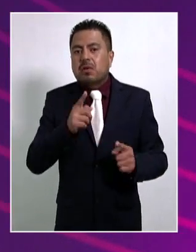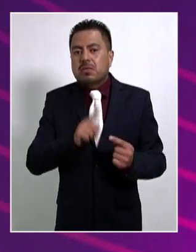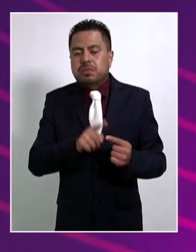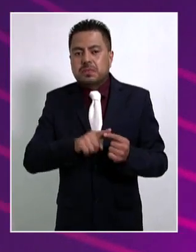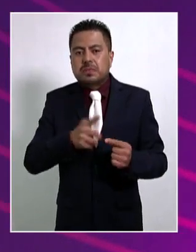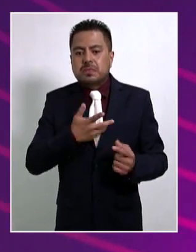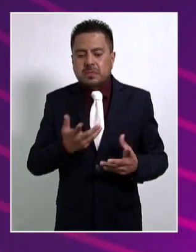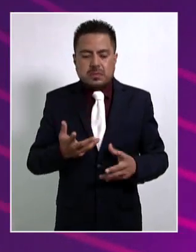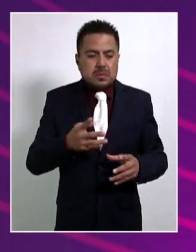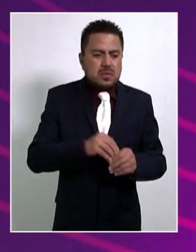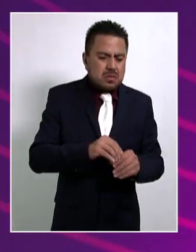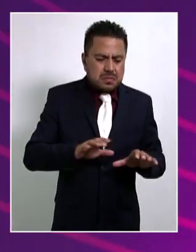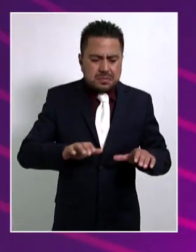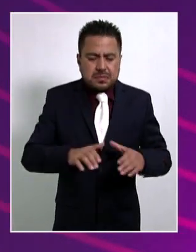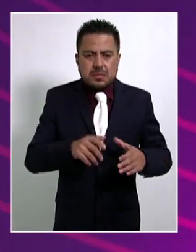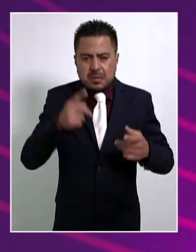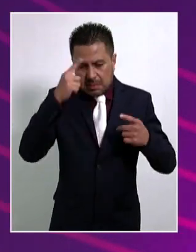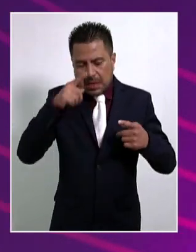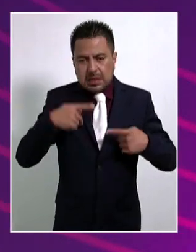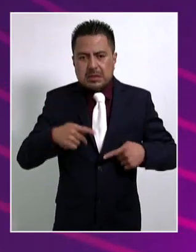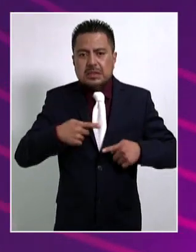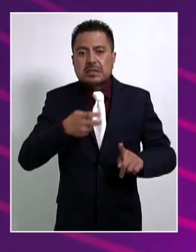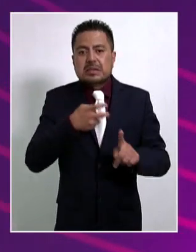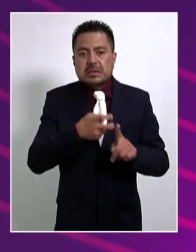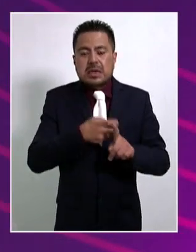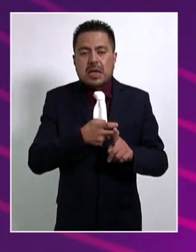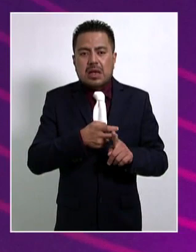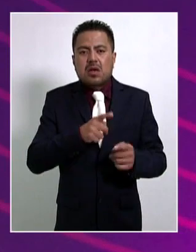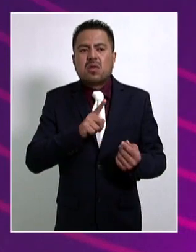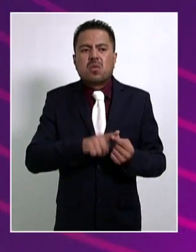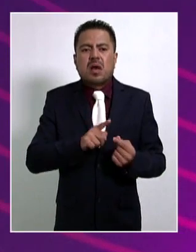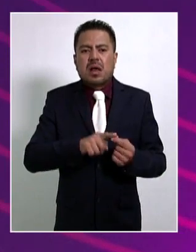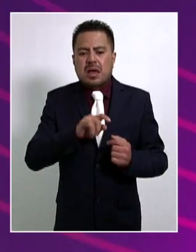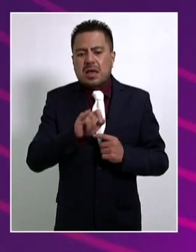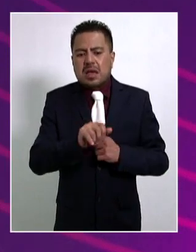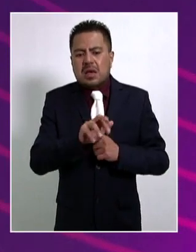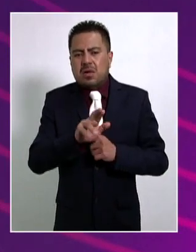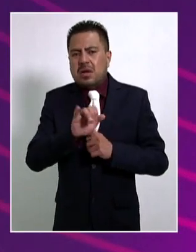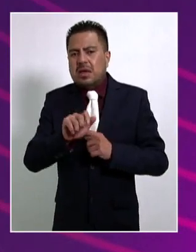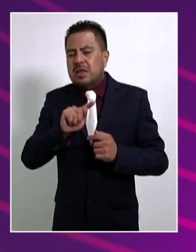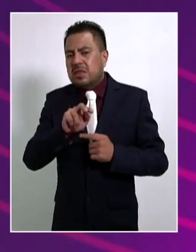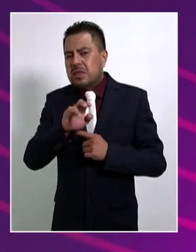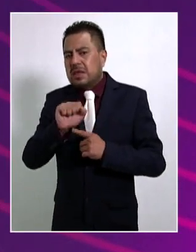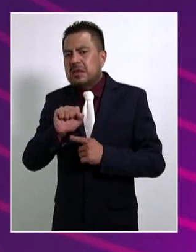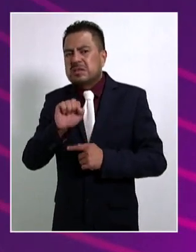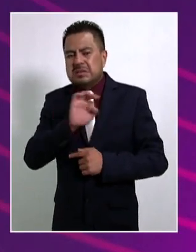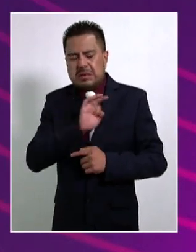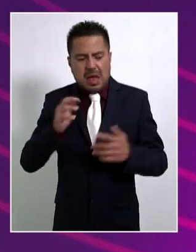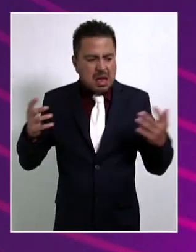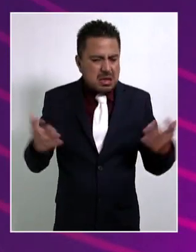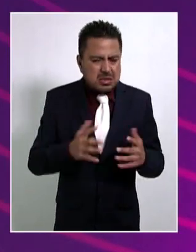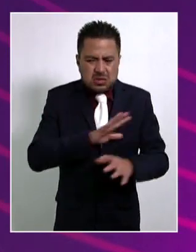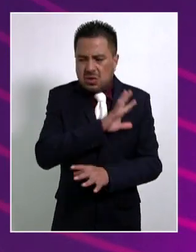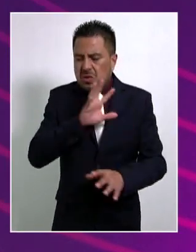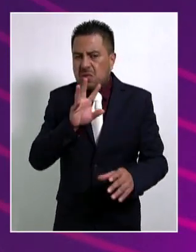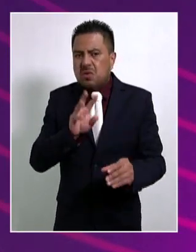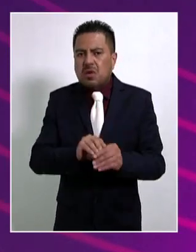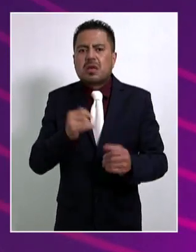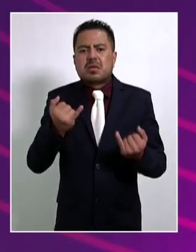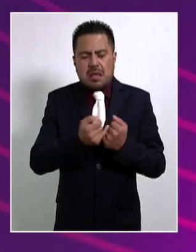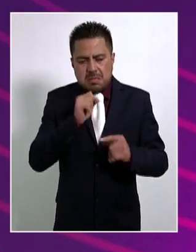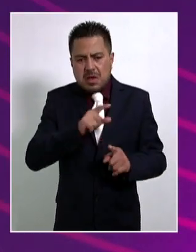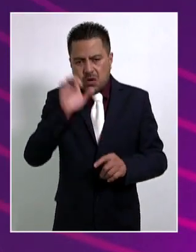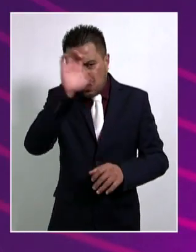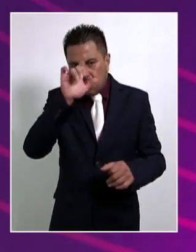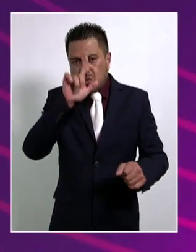hay cabida para estas personas? Bueno, pues desde Jauría Trans estamos haciendo todo lo posible. Tenemos también la parte